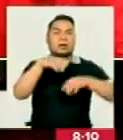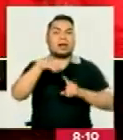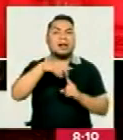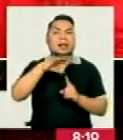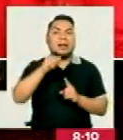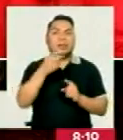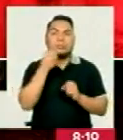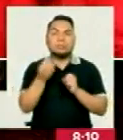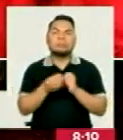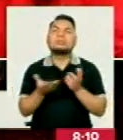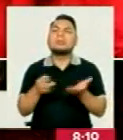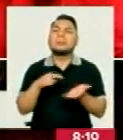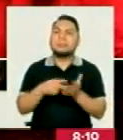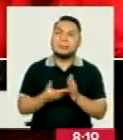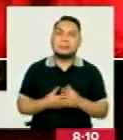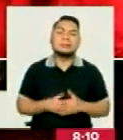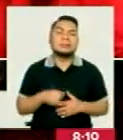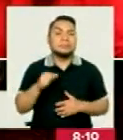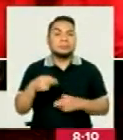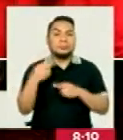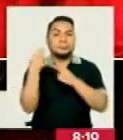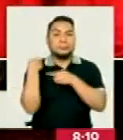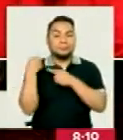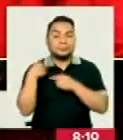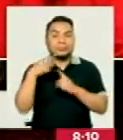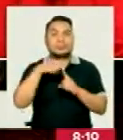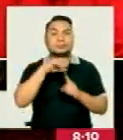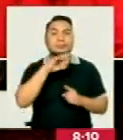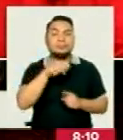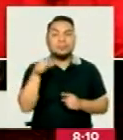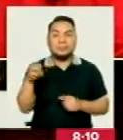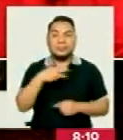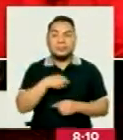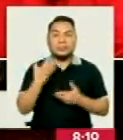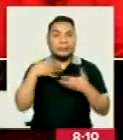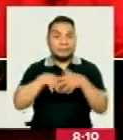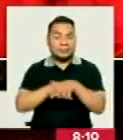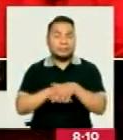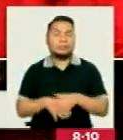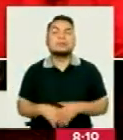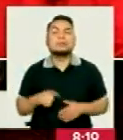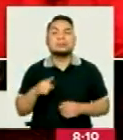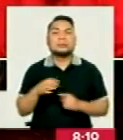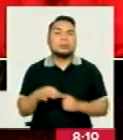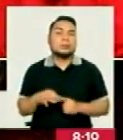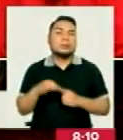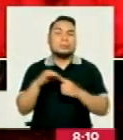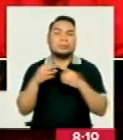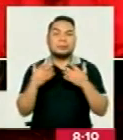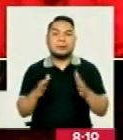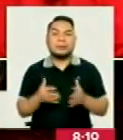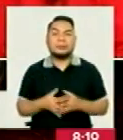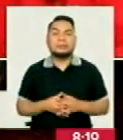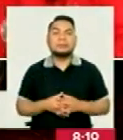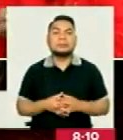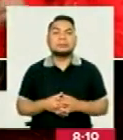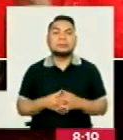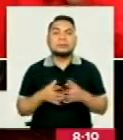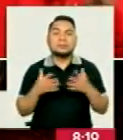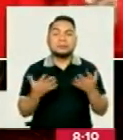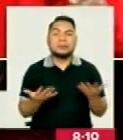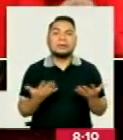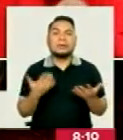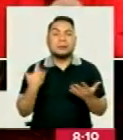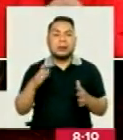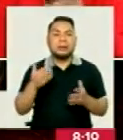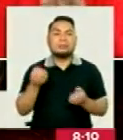Sí, el rol actual de los tambos en el MIDIS es justamente muy particular. Ya se dejó